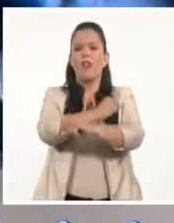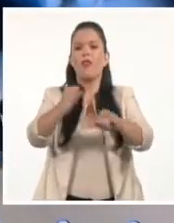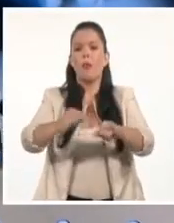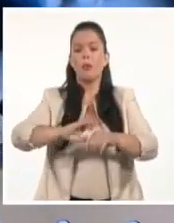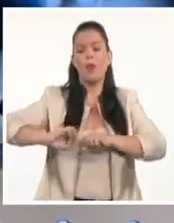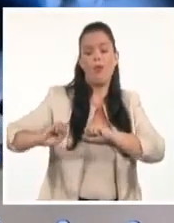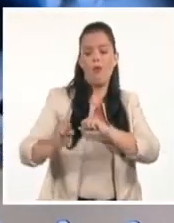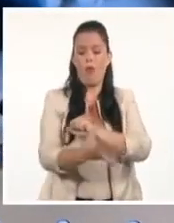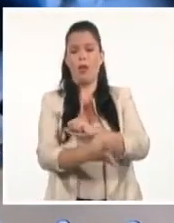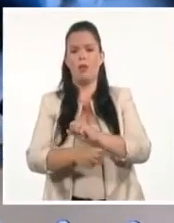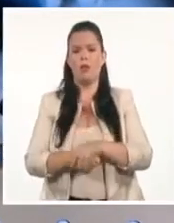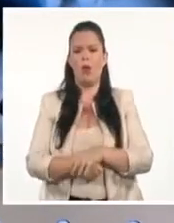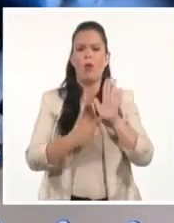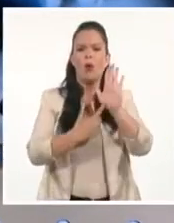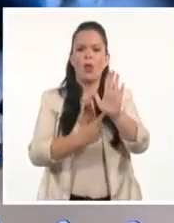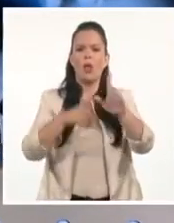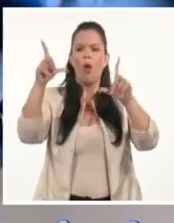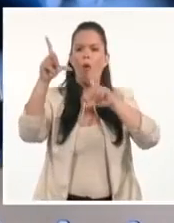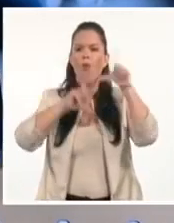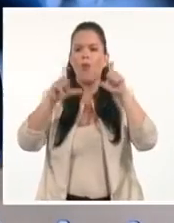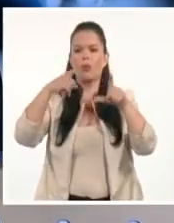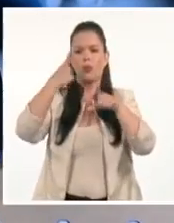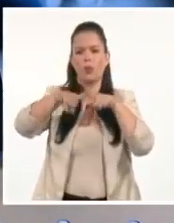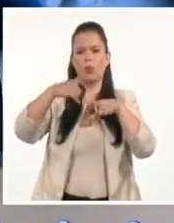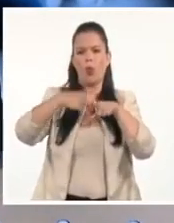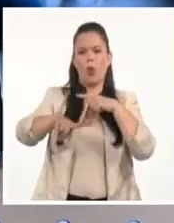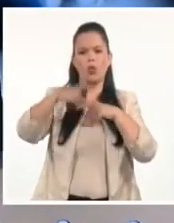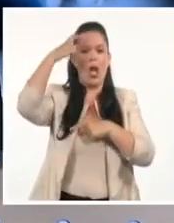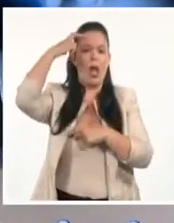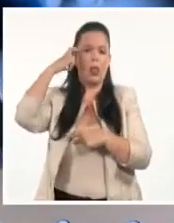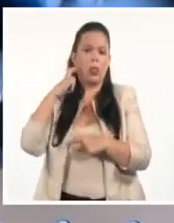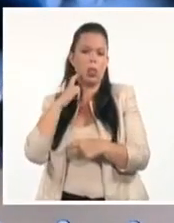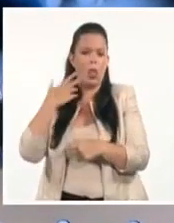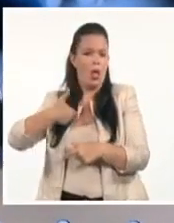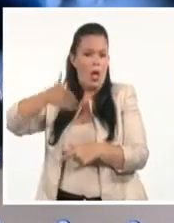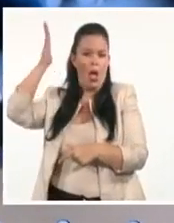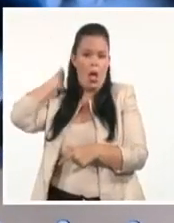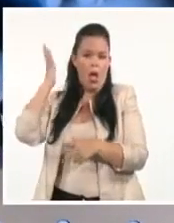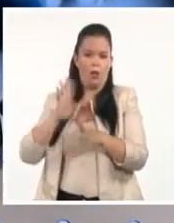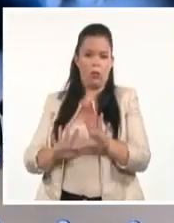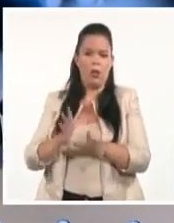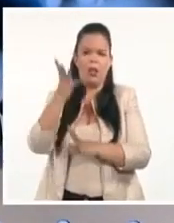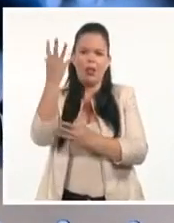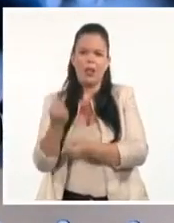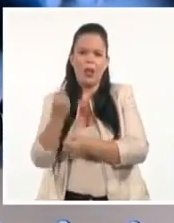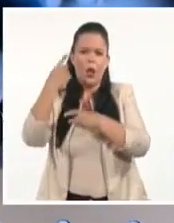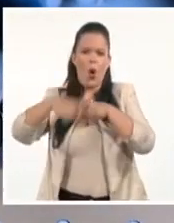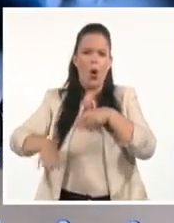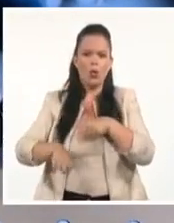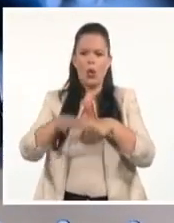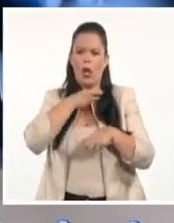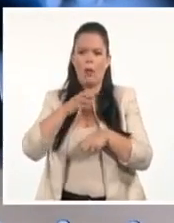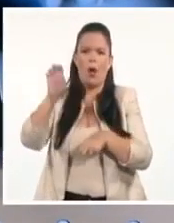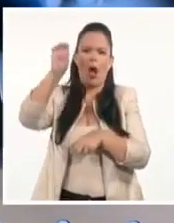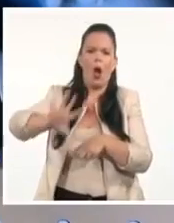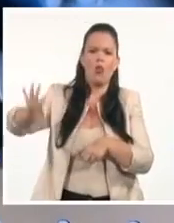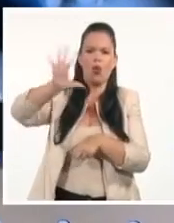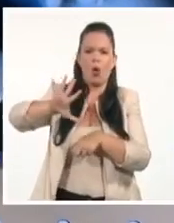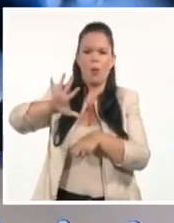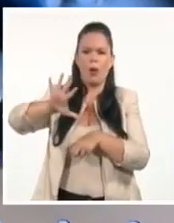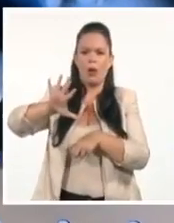utilizando imágenes viejas bajadas de internet de violencia en países europeos y las hacen pasar como si fueran fruto de